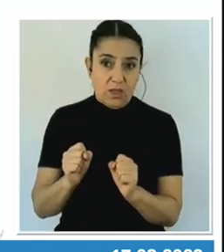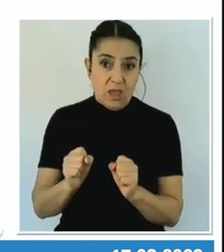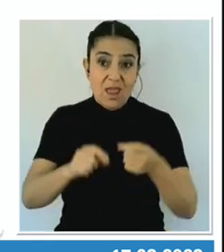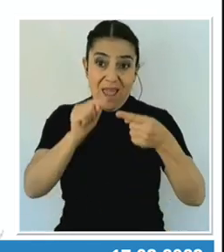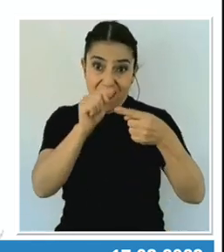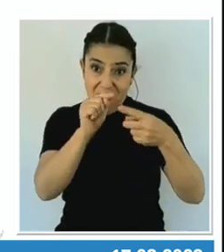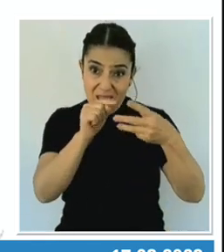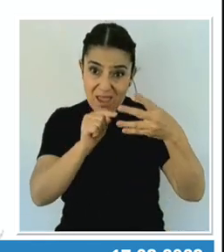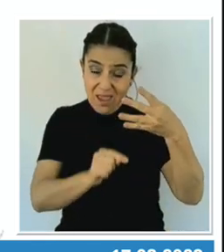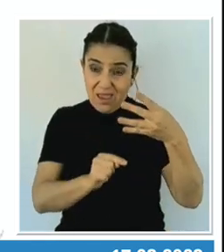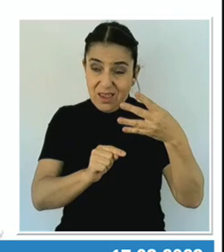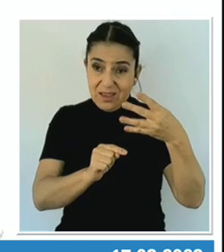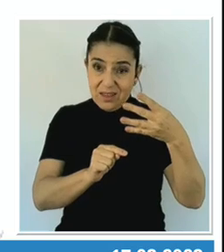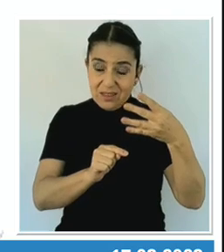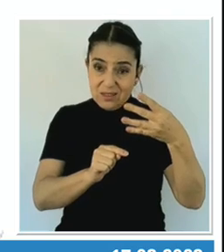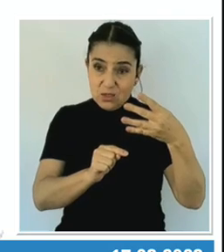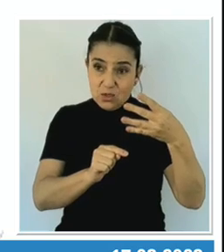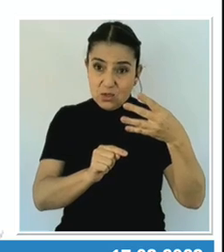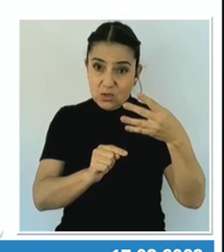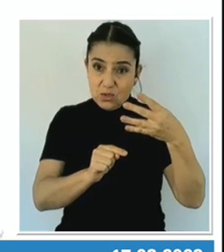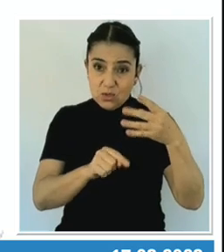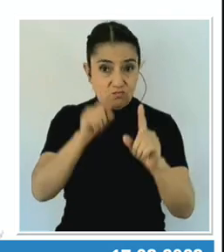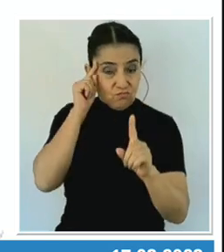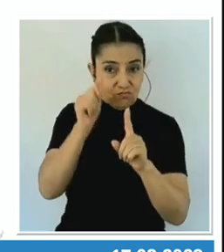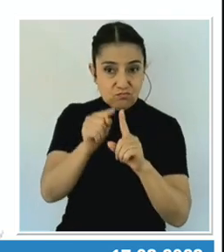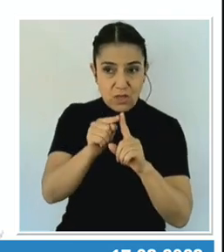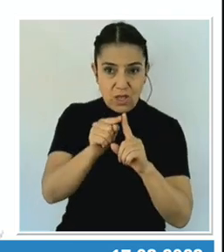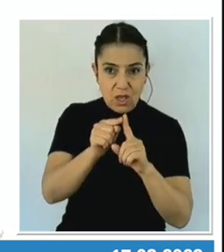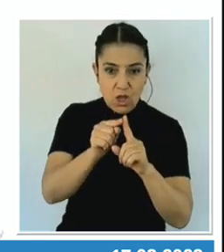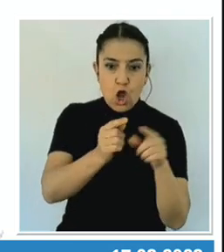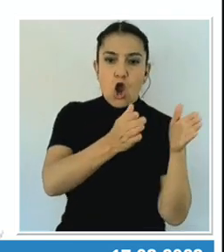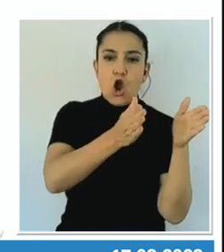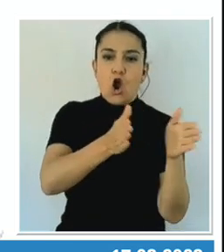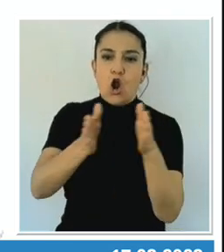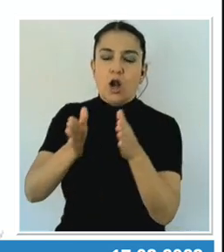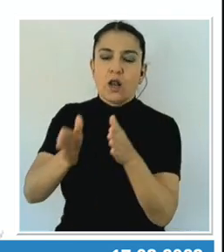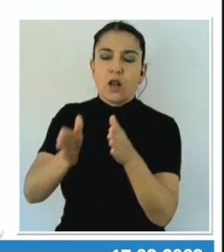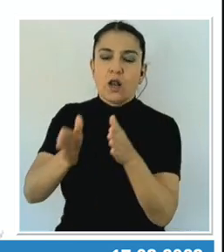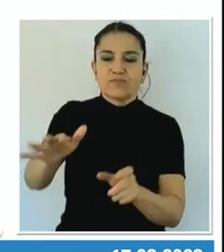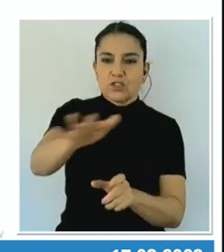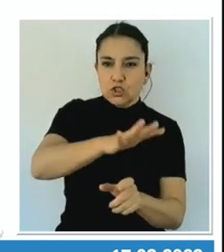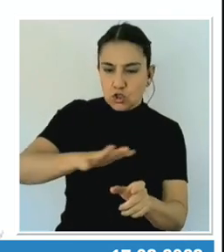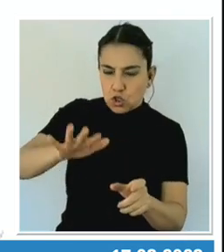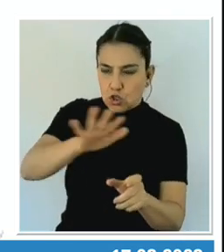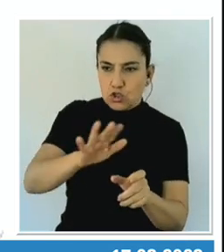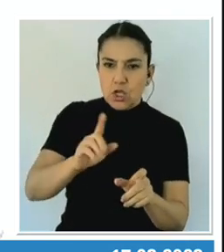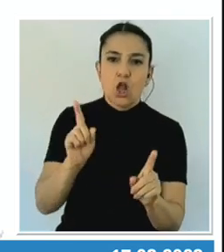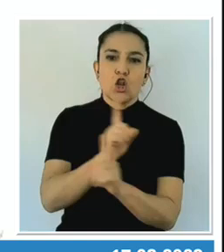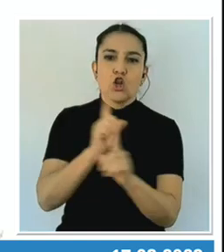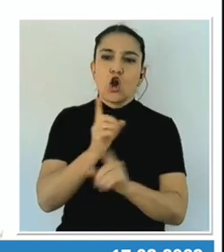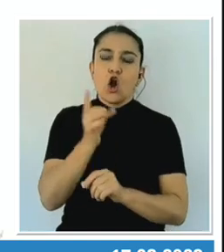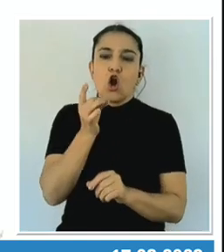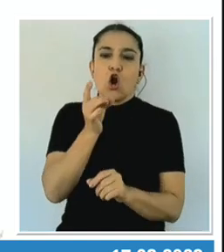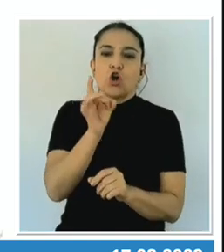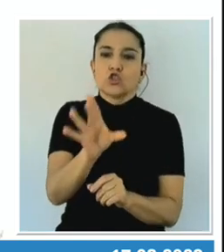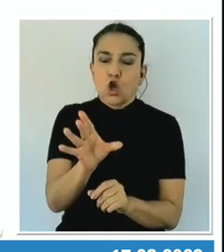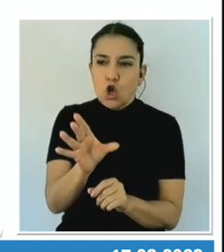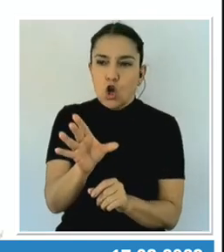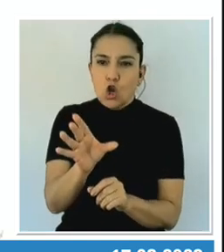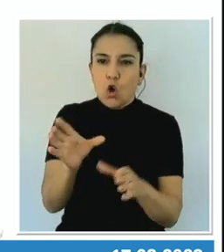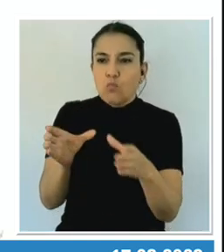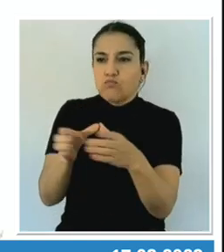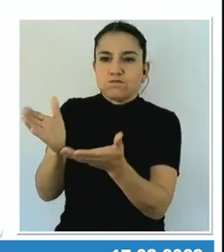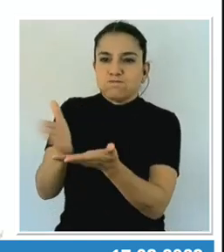la reorganización social y no a solo eventualmente a la organización o reorganización